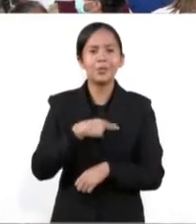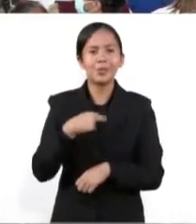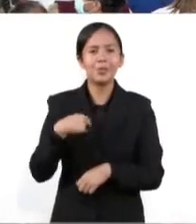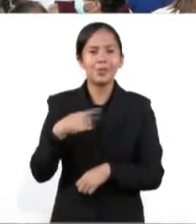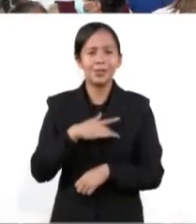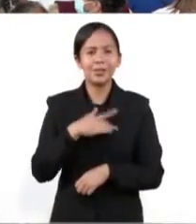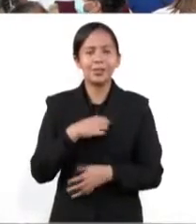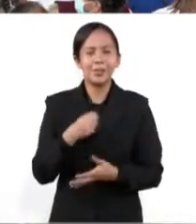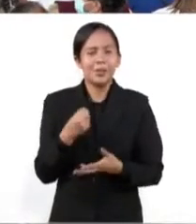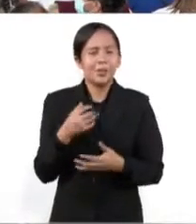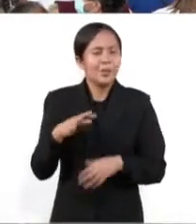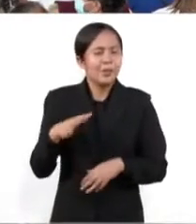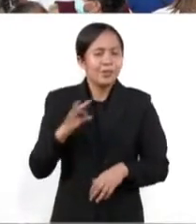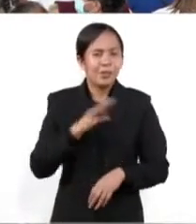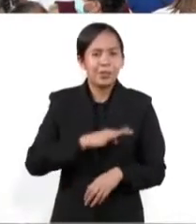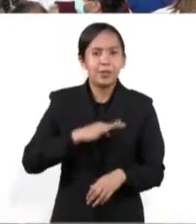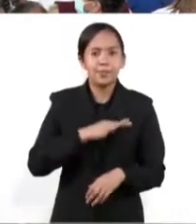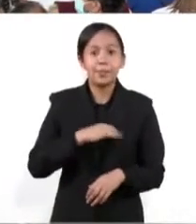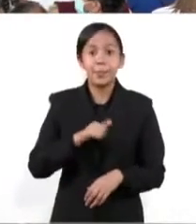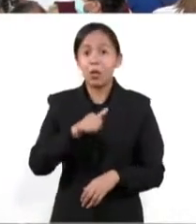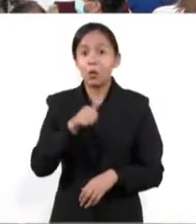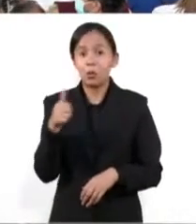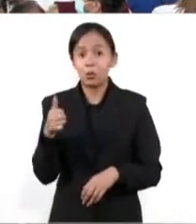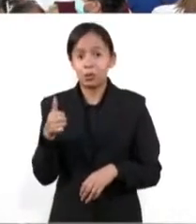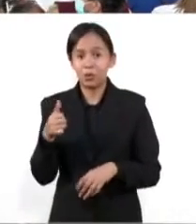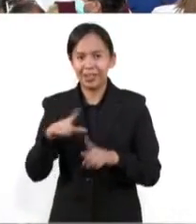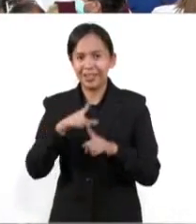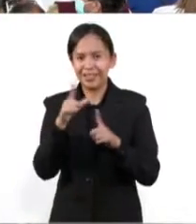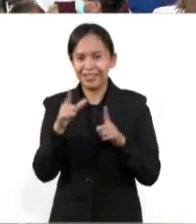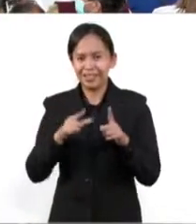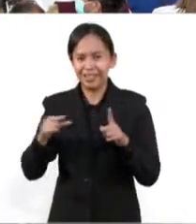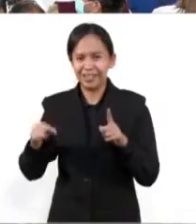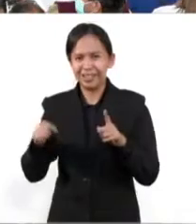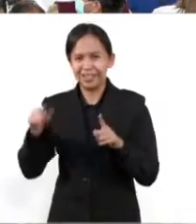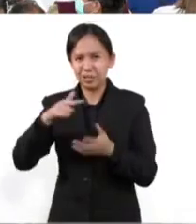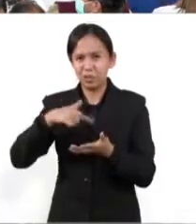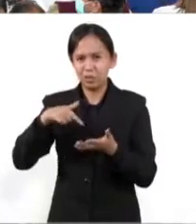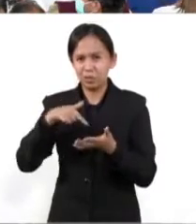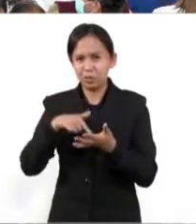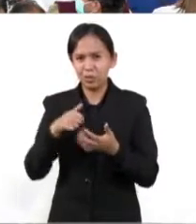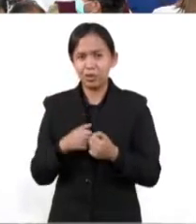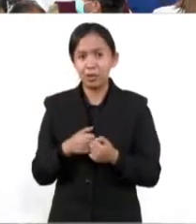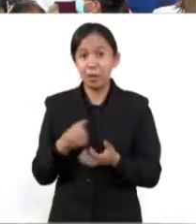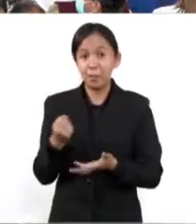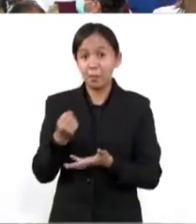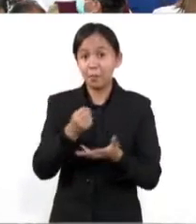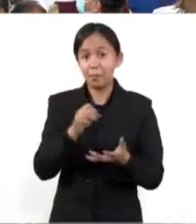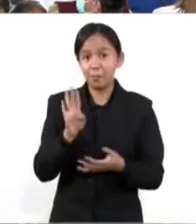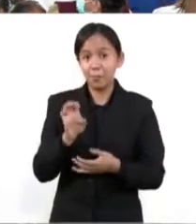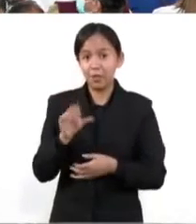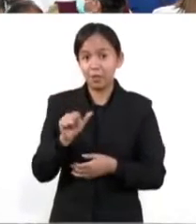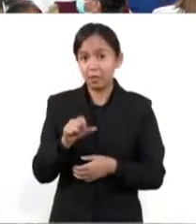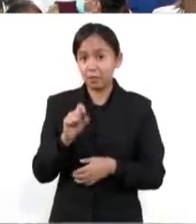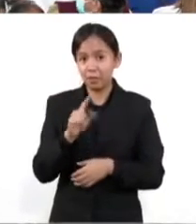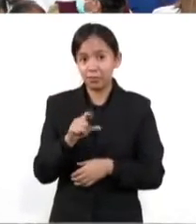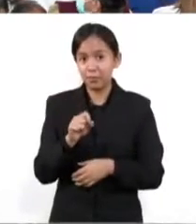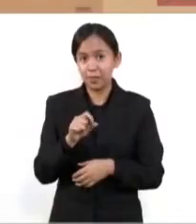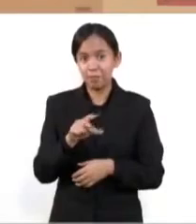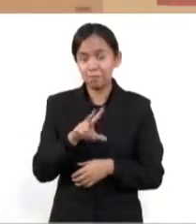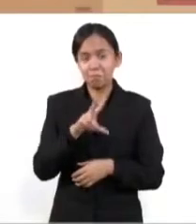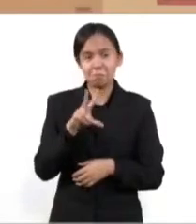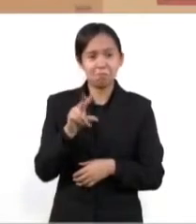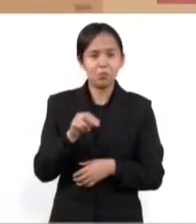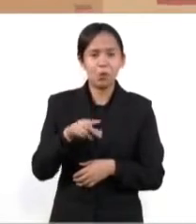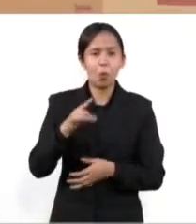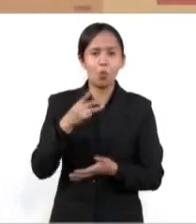en cuántas otras entidades de la República se da esta beca? En ninguna, solamente aquí, en la